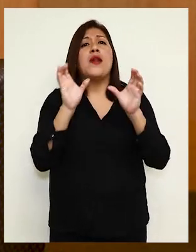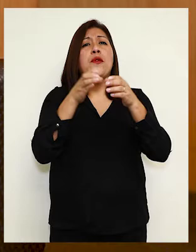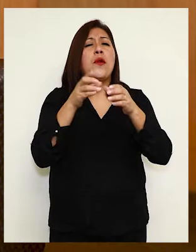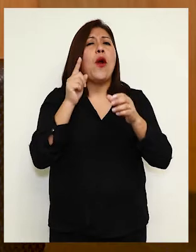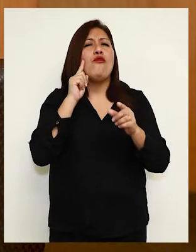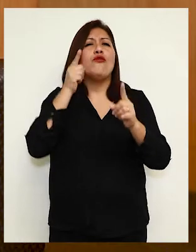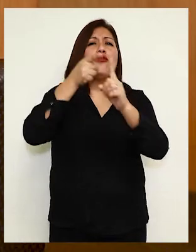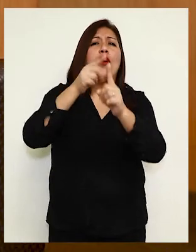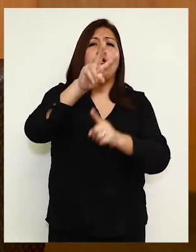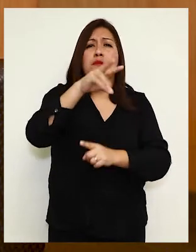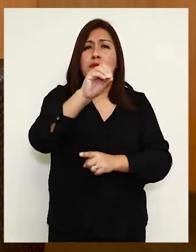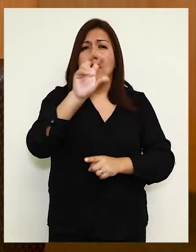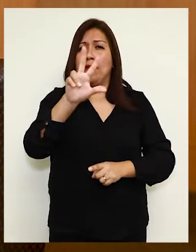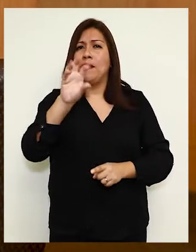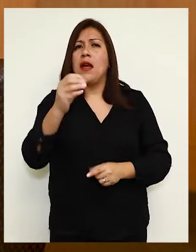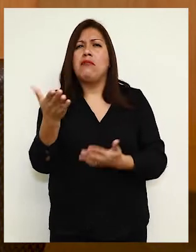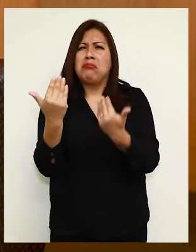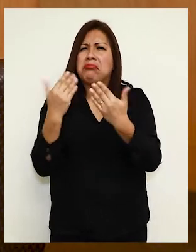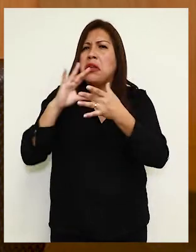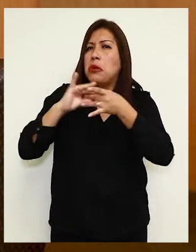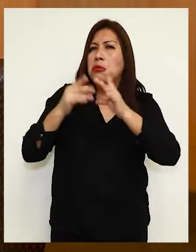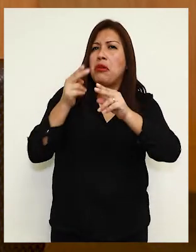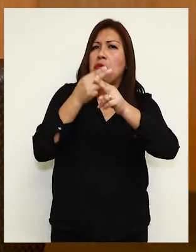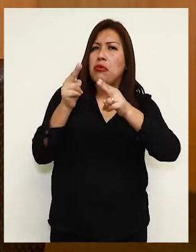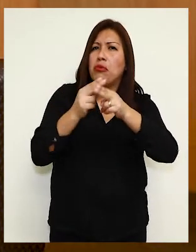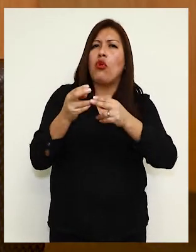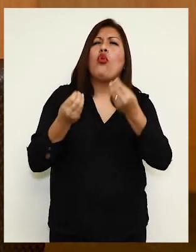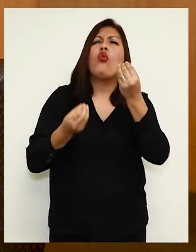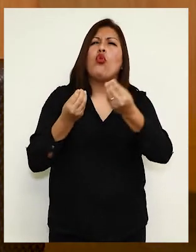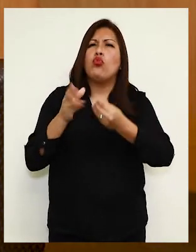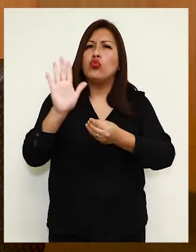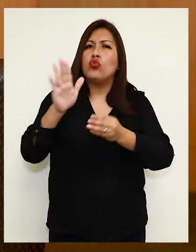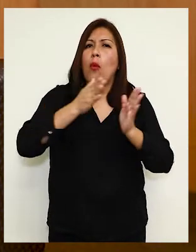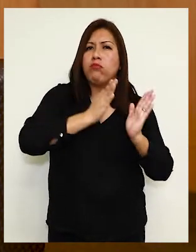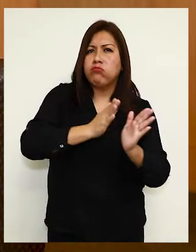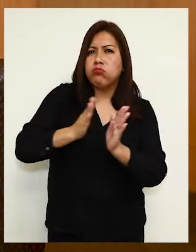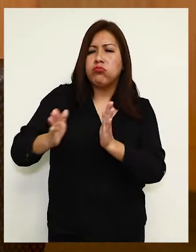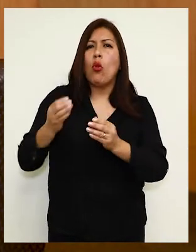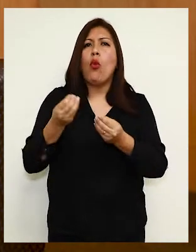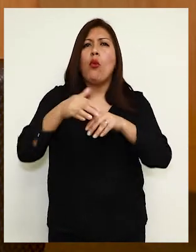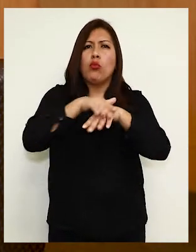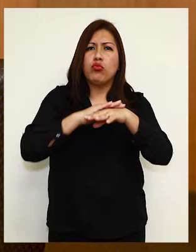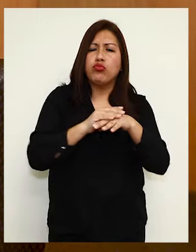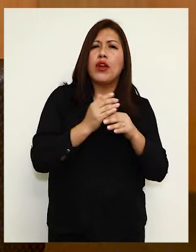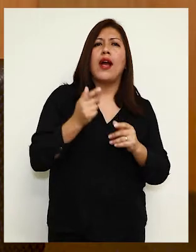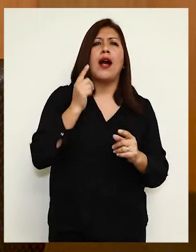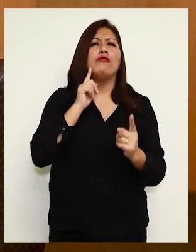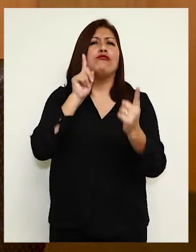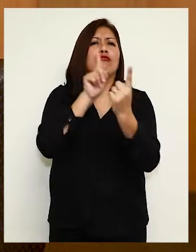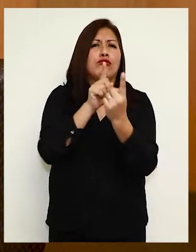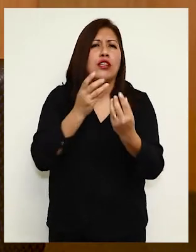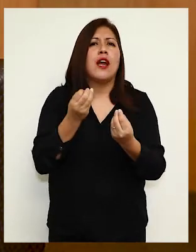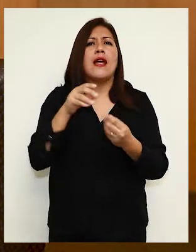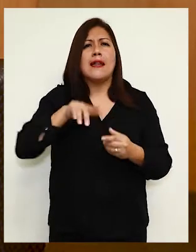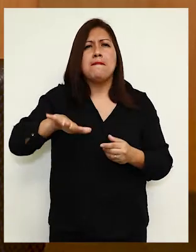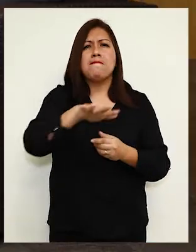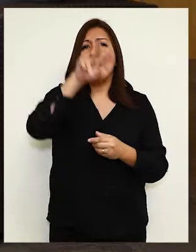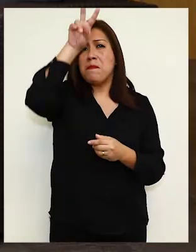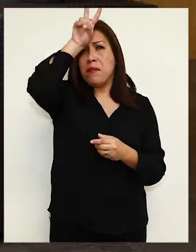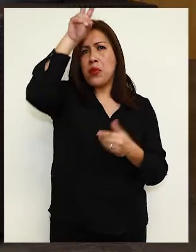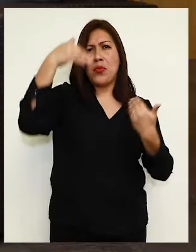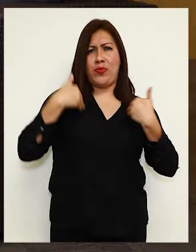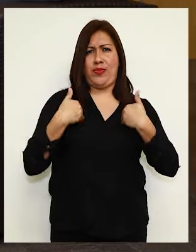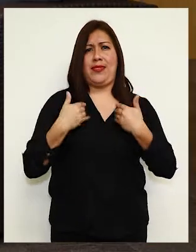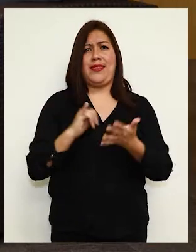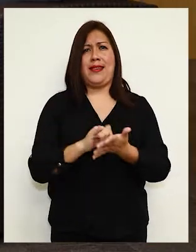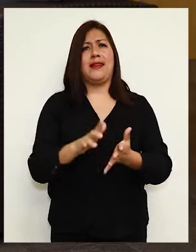con discapacidad. Cuéntenos brevemente cómo ha sido ese proceso de poder consolidar, de poder llegar allá que el Perú tenga esta política nacional.